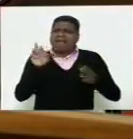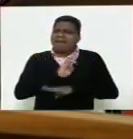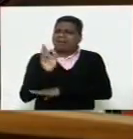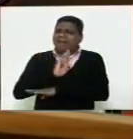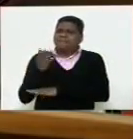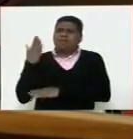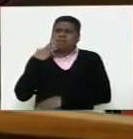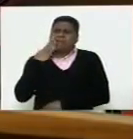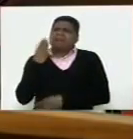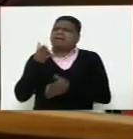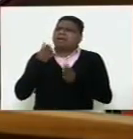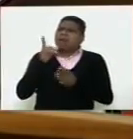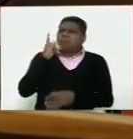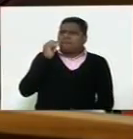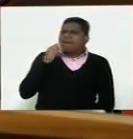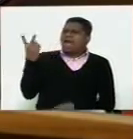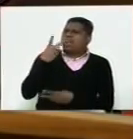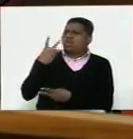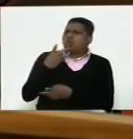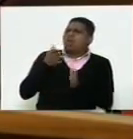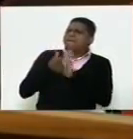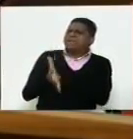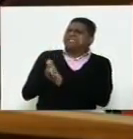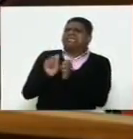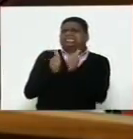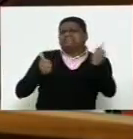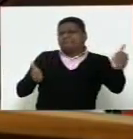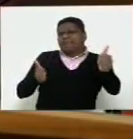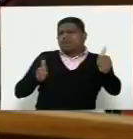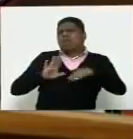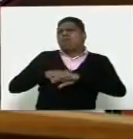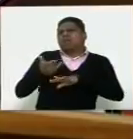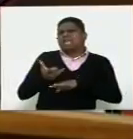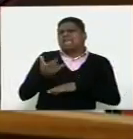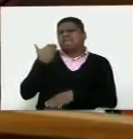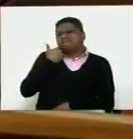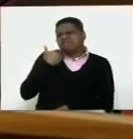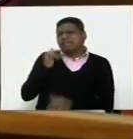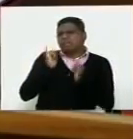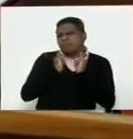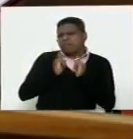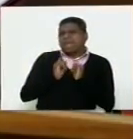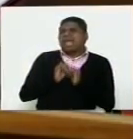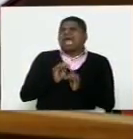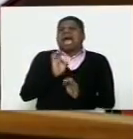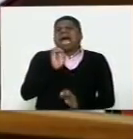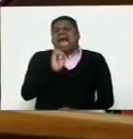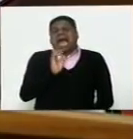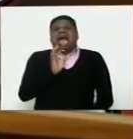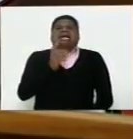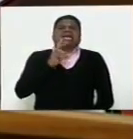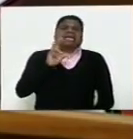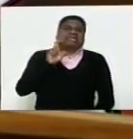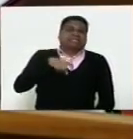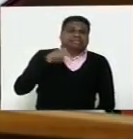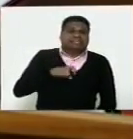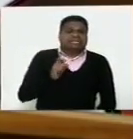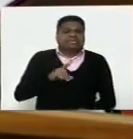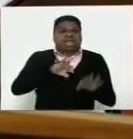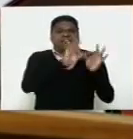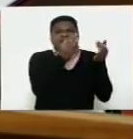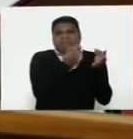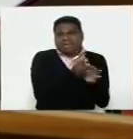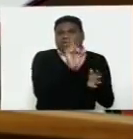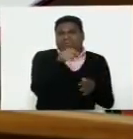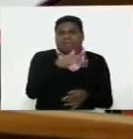con anticipación a que se produzca la separación. En caso de no estar presente la madre o el padre, se propiciará el apego con un